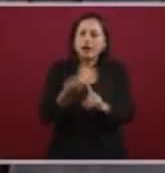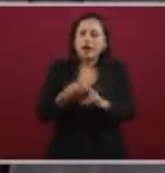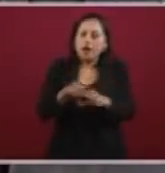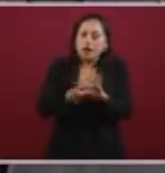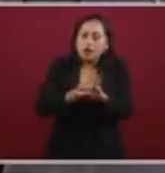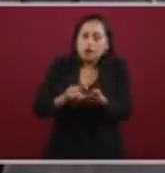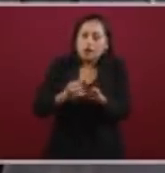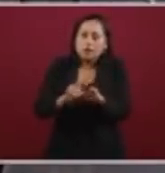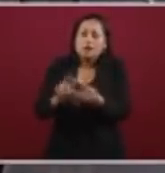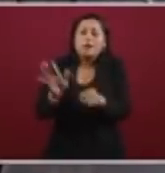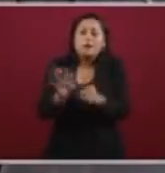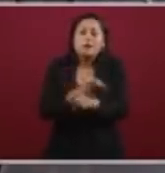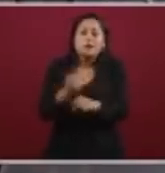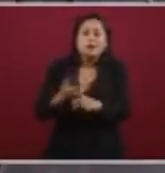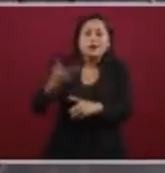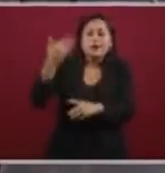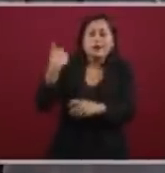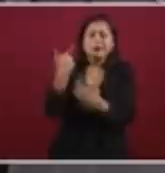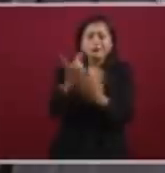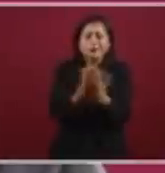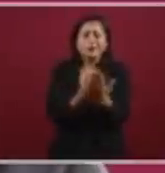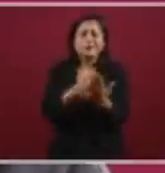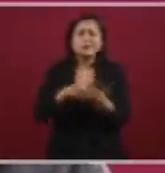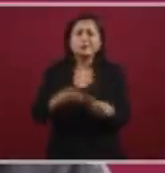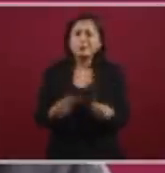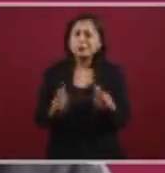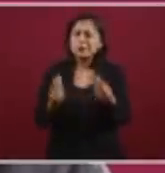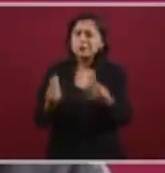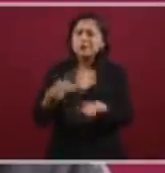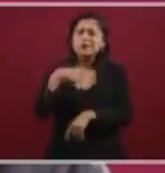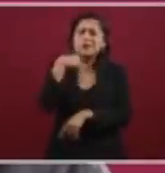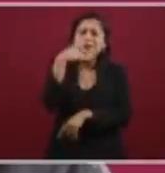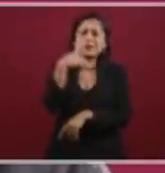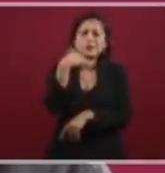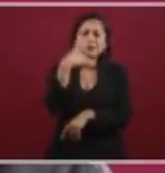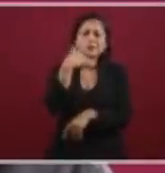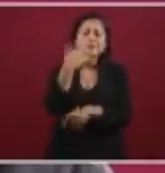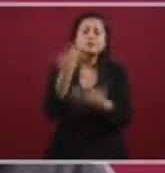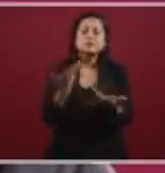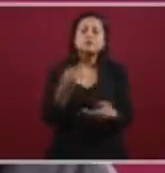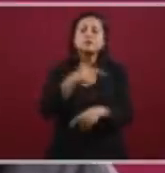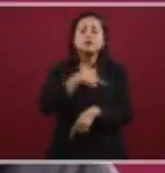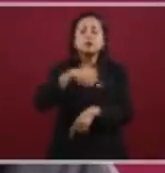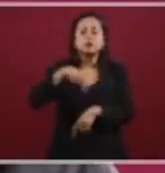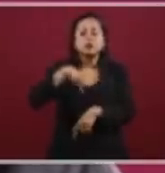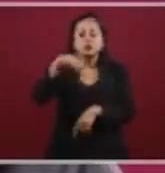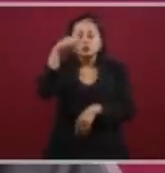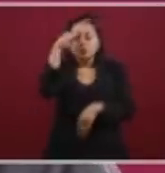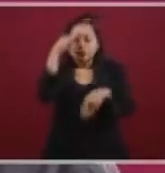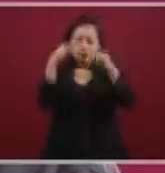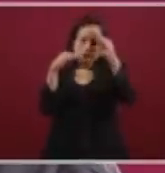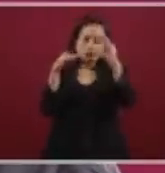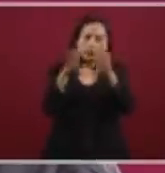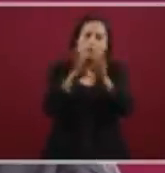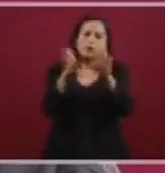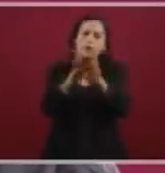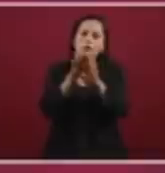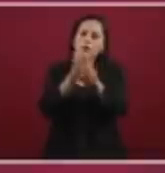estamos esté resolviendo el que llegue bien el recurso